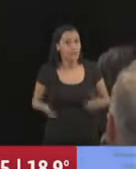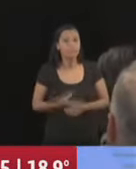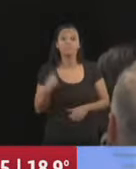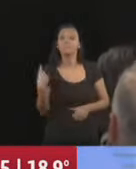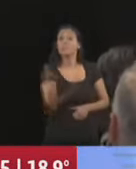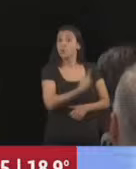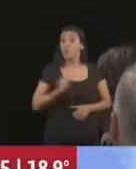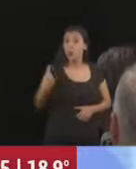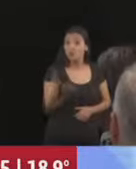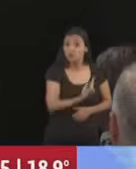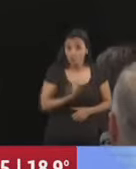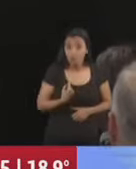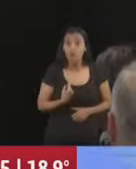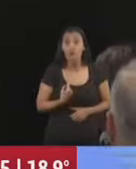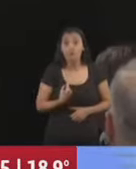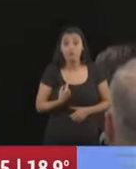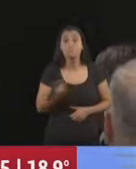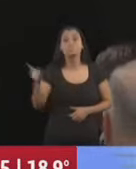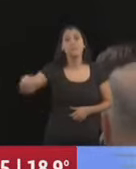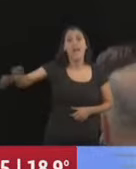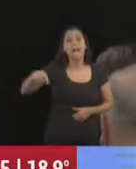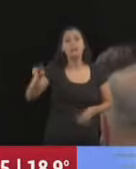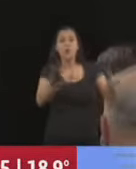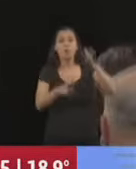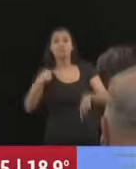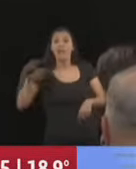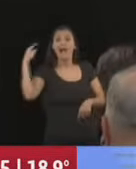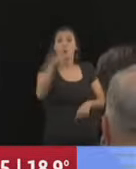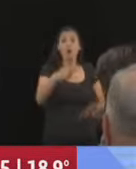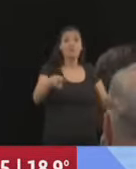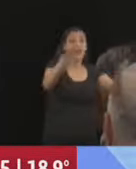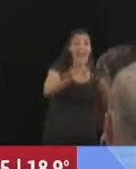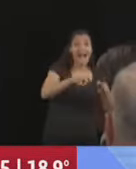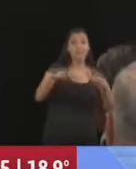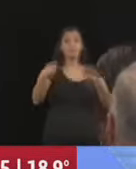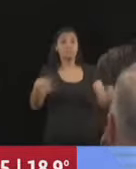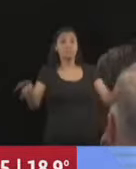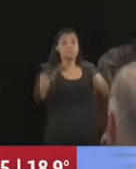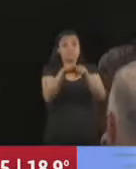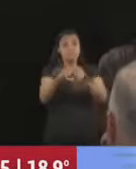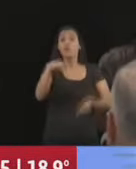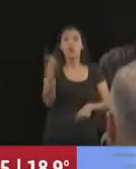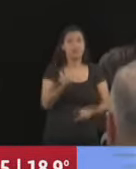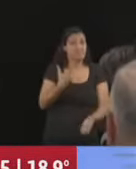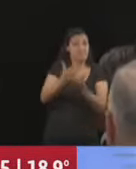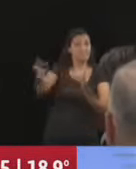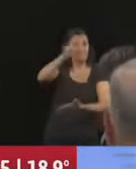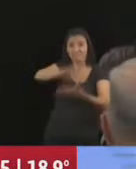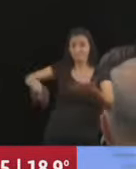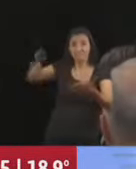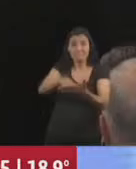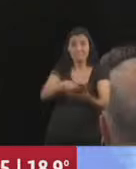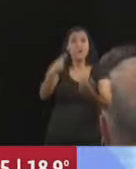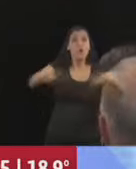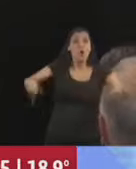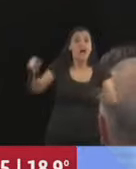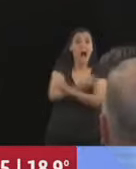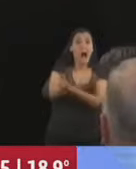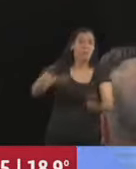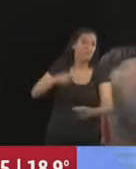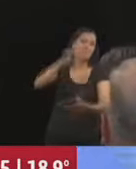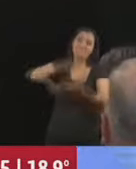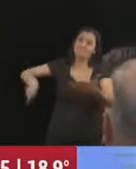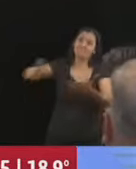me dispara el comentario lo que usted decía, esto de las posibilidades de inversión que ofrece la provincia de Santa Fe. El presidente